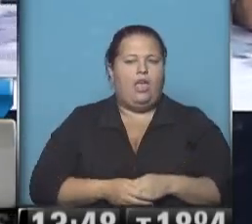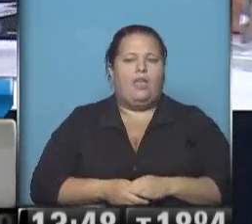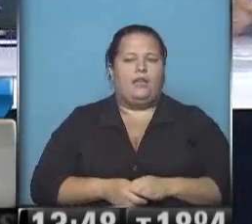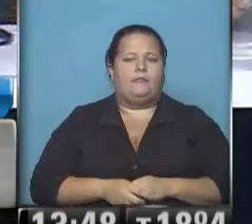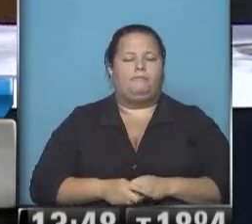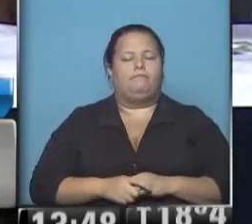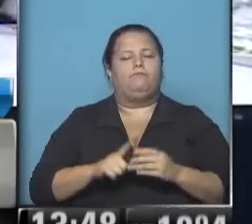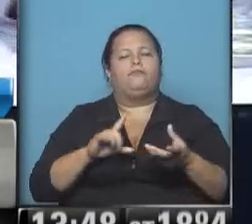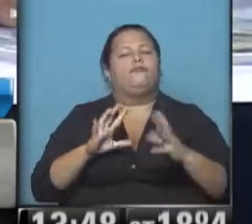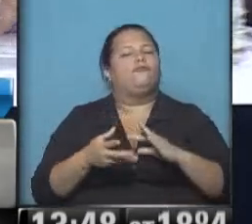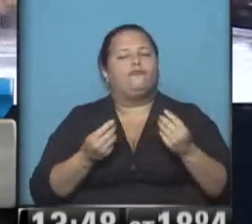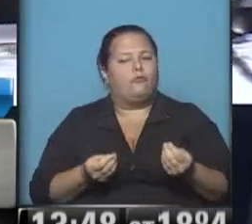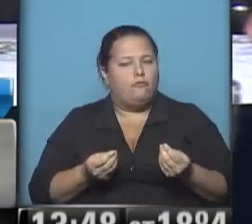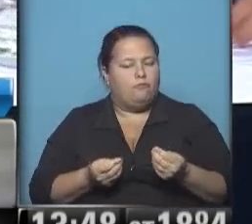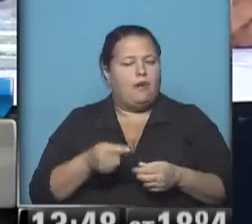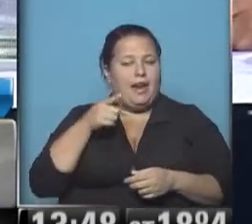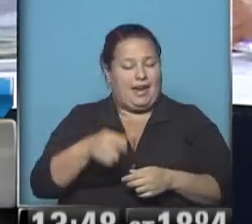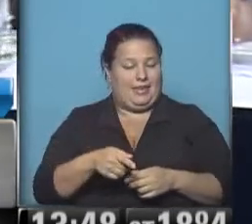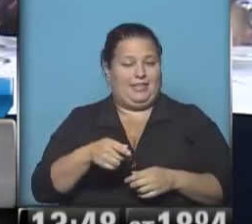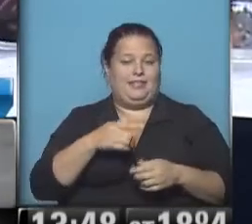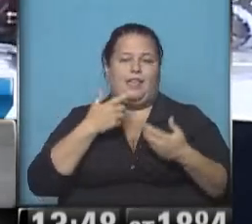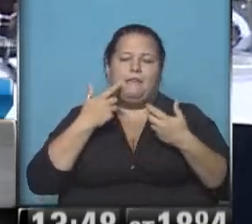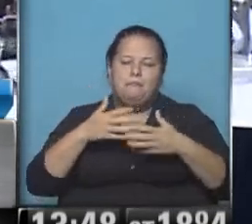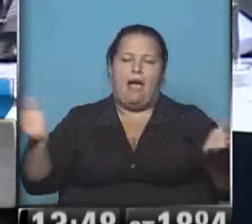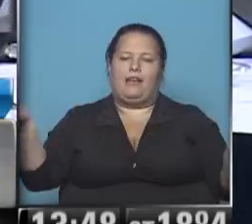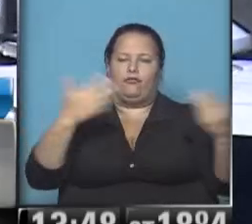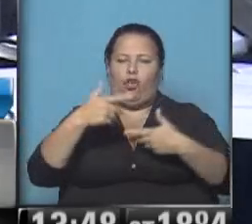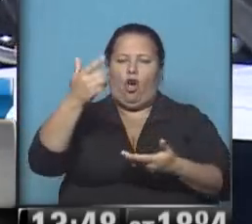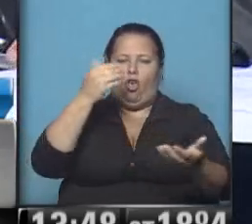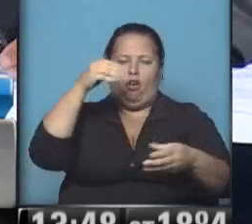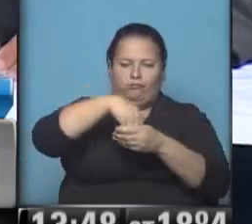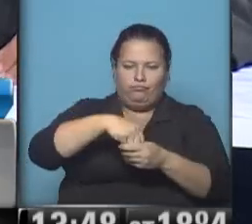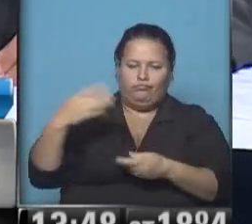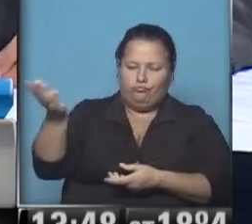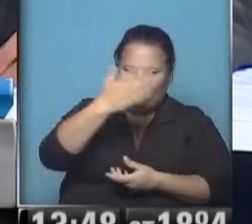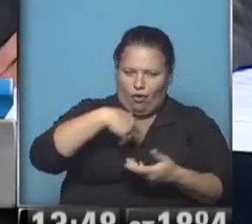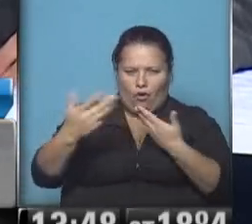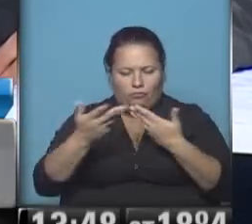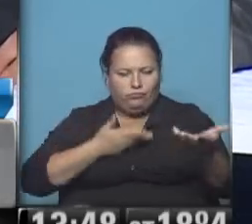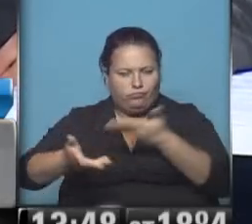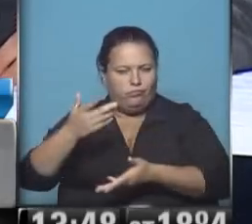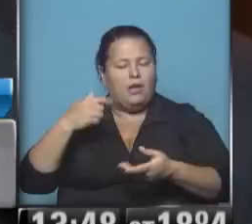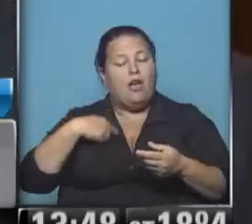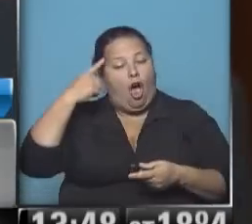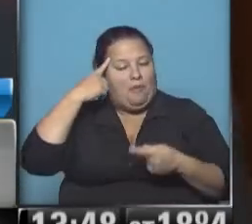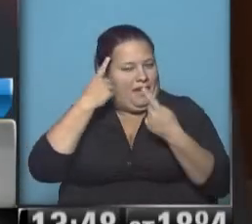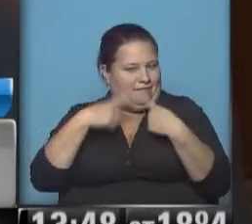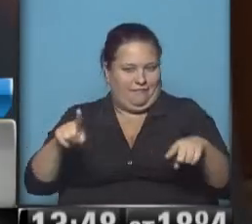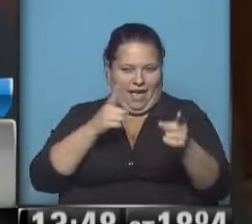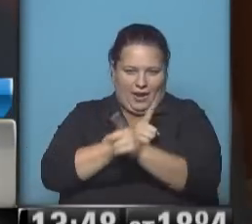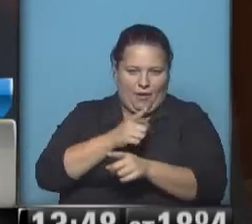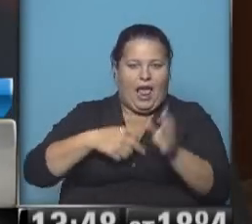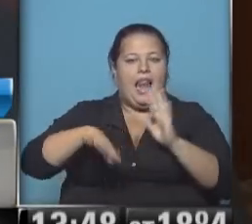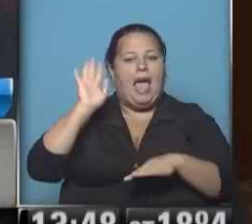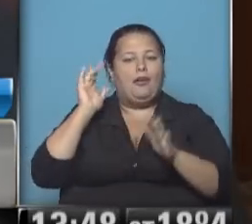de mana tal de que este proceso sea lo más amplio y participativo posible mi opinión es contraria La verdad e las